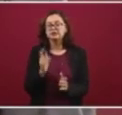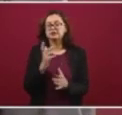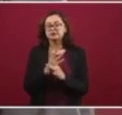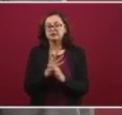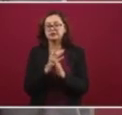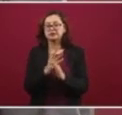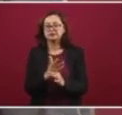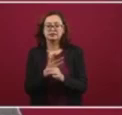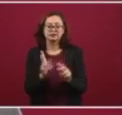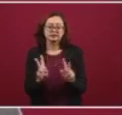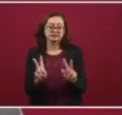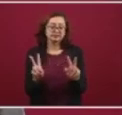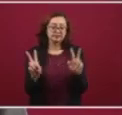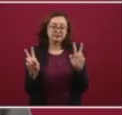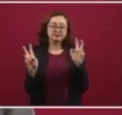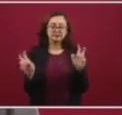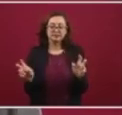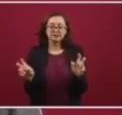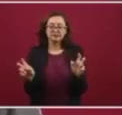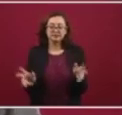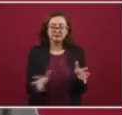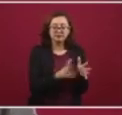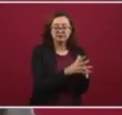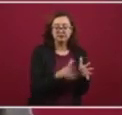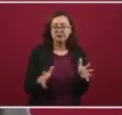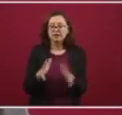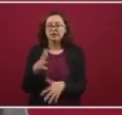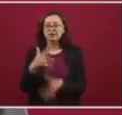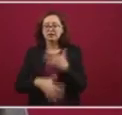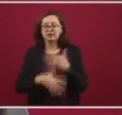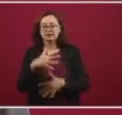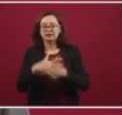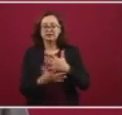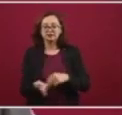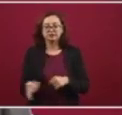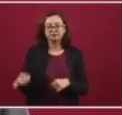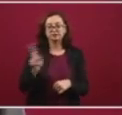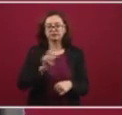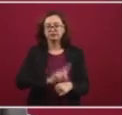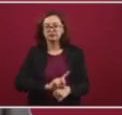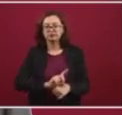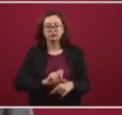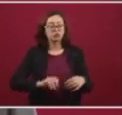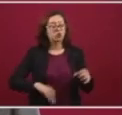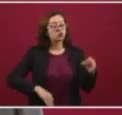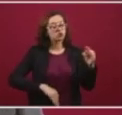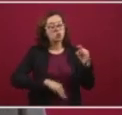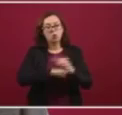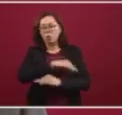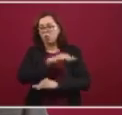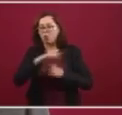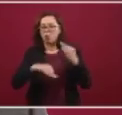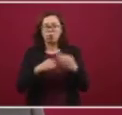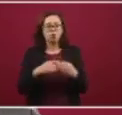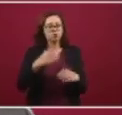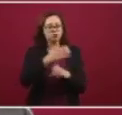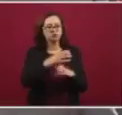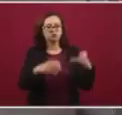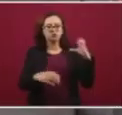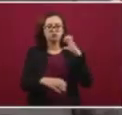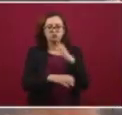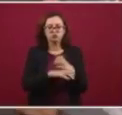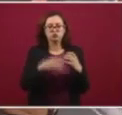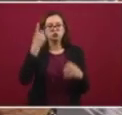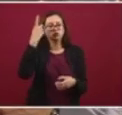mayor de 15 días, todo lo que se confisque se